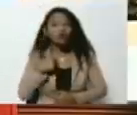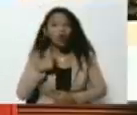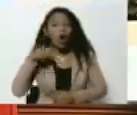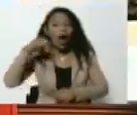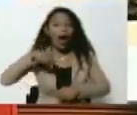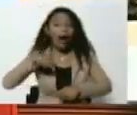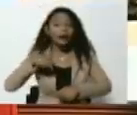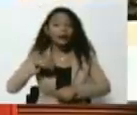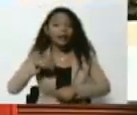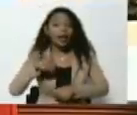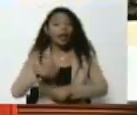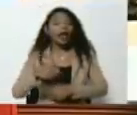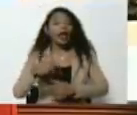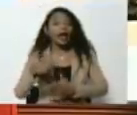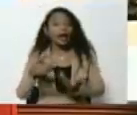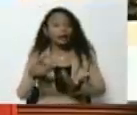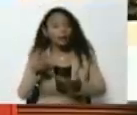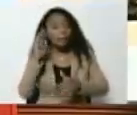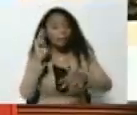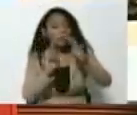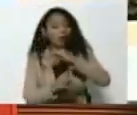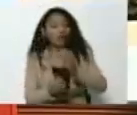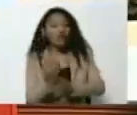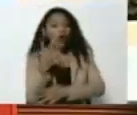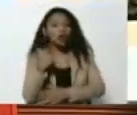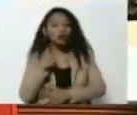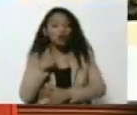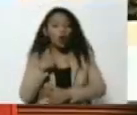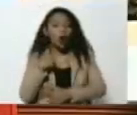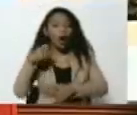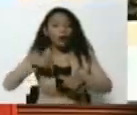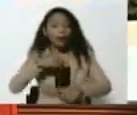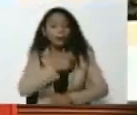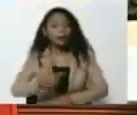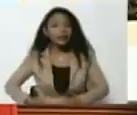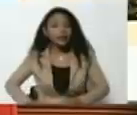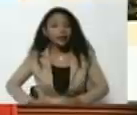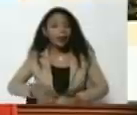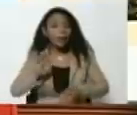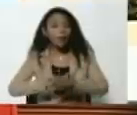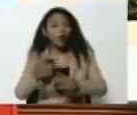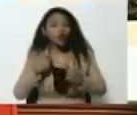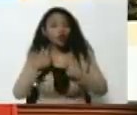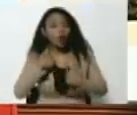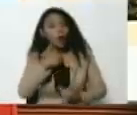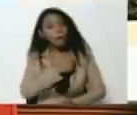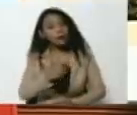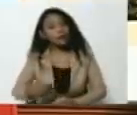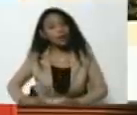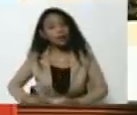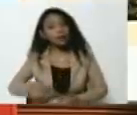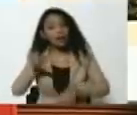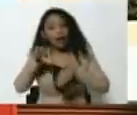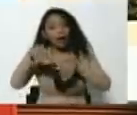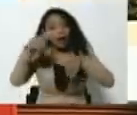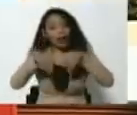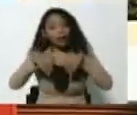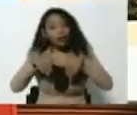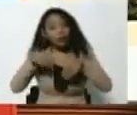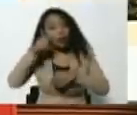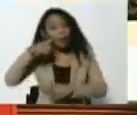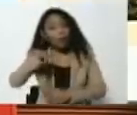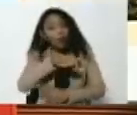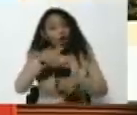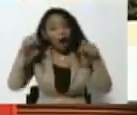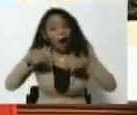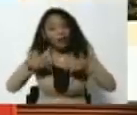Palacio Presidencial y estoy en el Palacio Presidencial porque soy el presidente electo por el pueblo y aquí